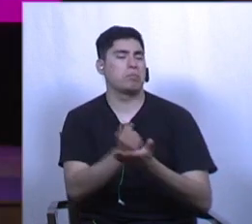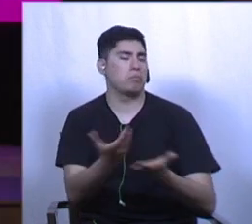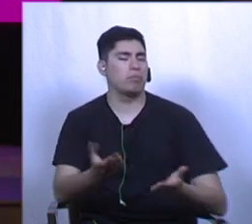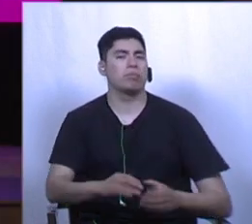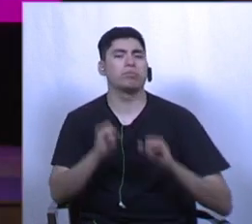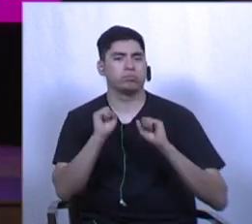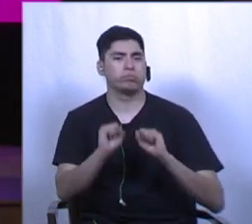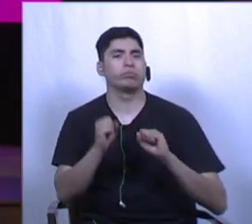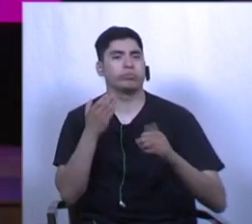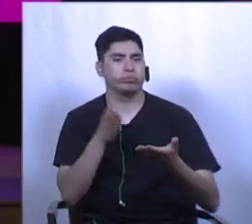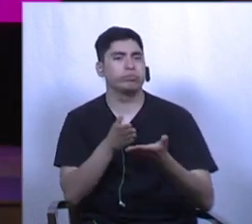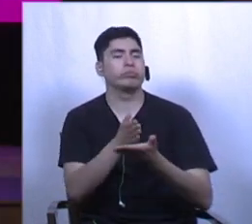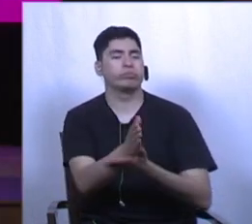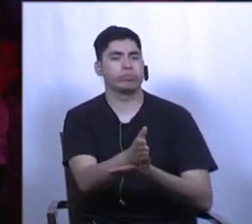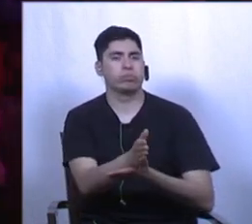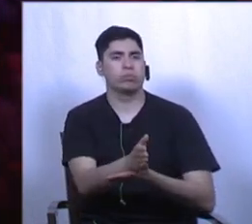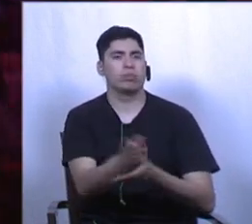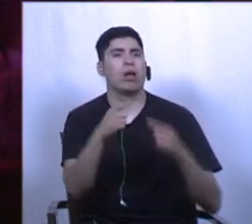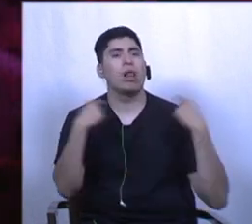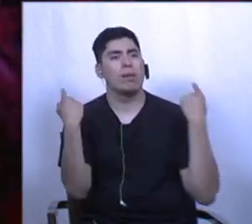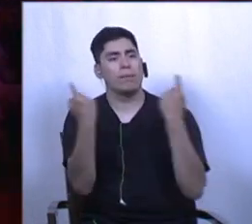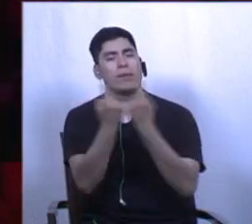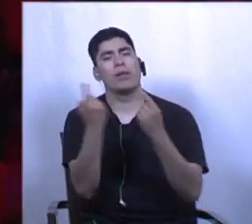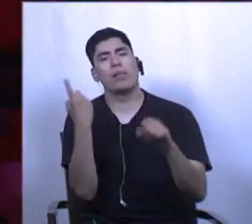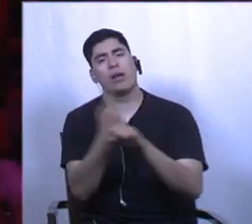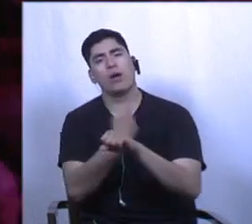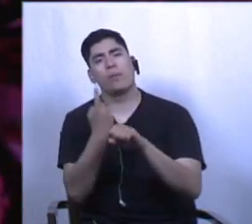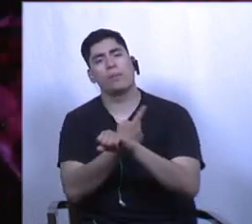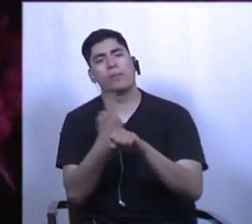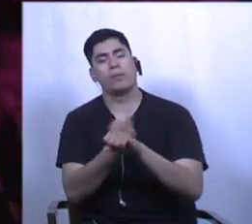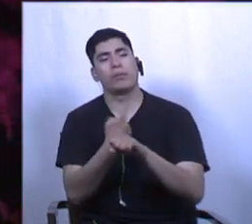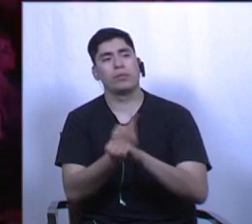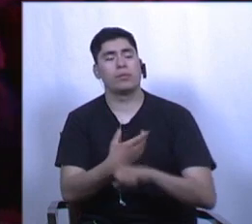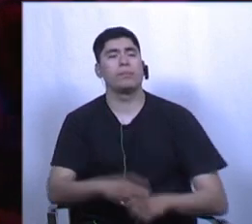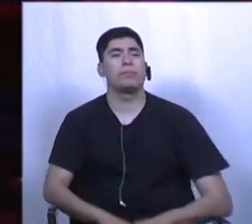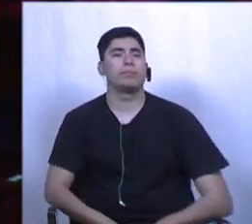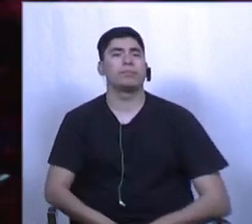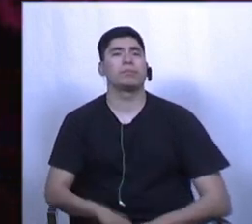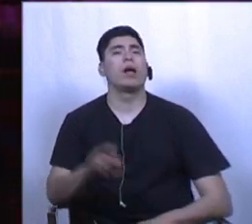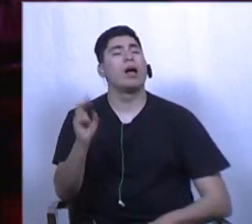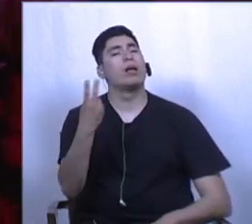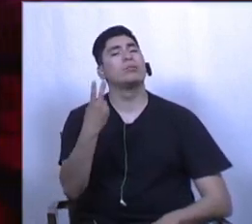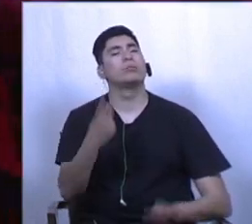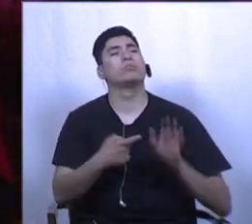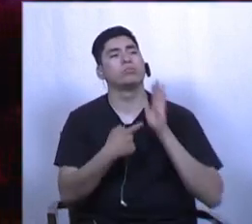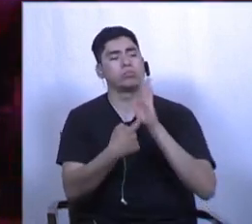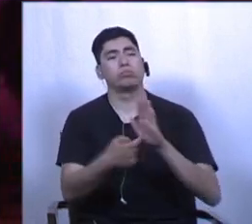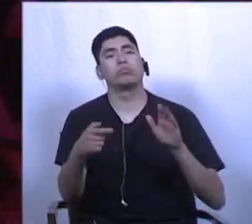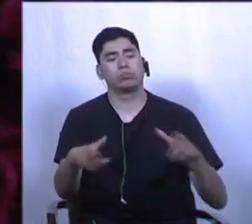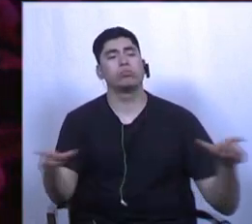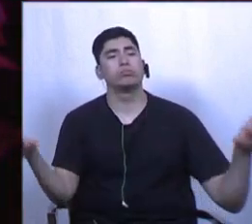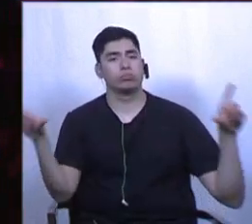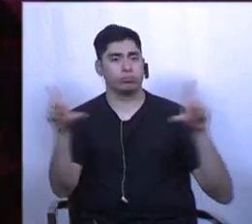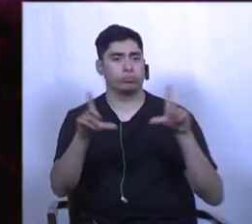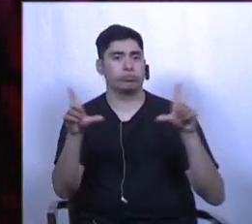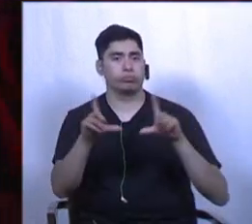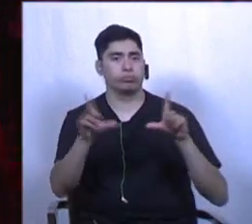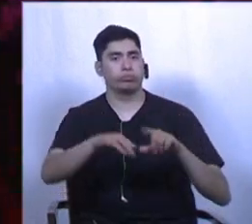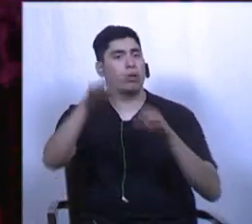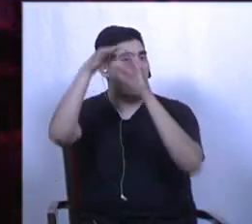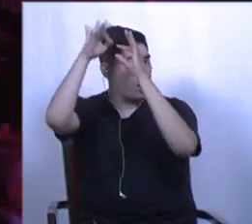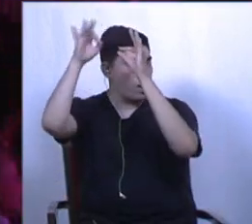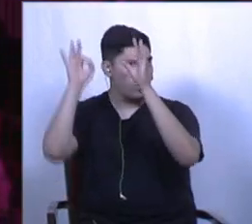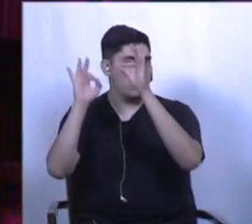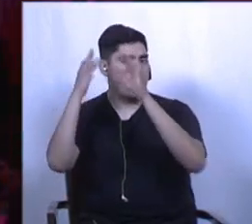puedan ingresar al panel de conversación. A continuación damos paso entonces a la segunda conferencia de este bloque dedicado a la neurociencia